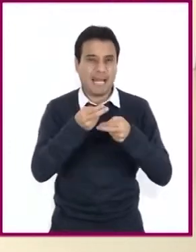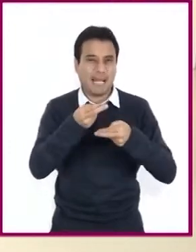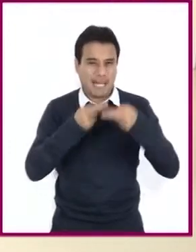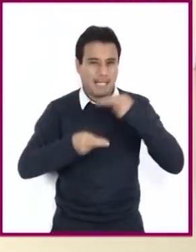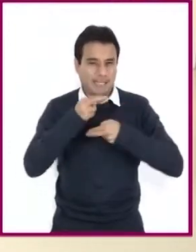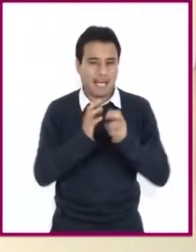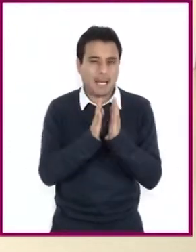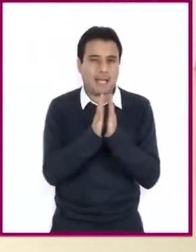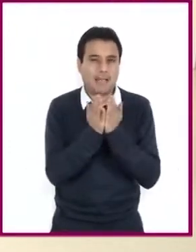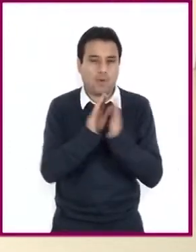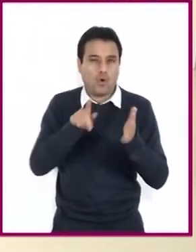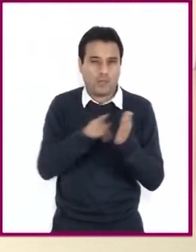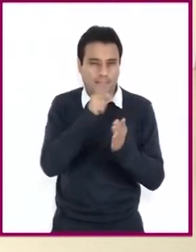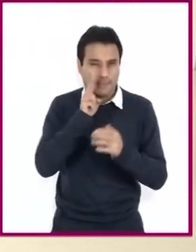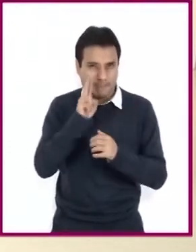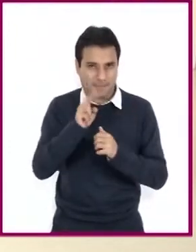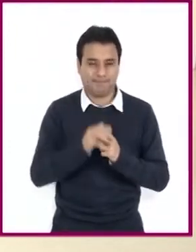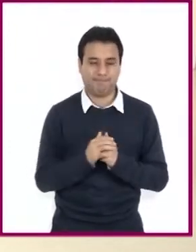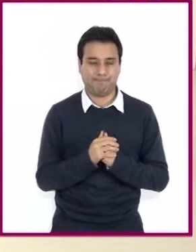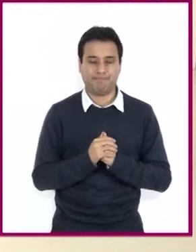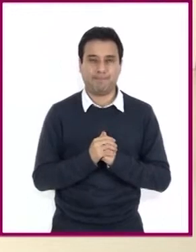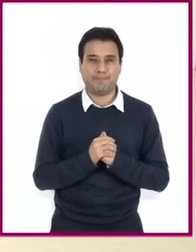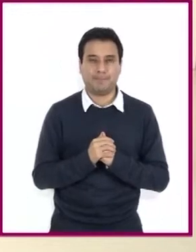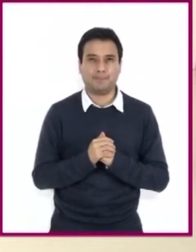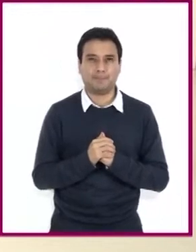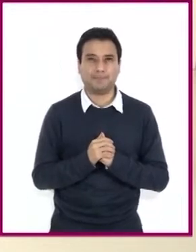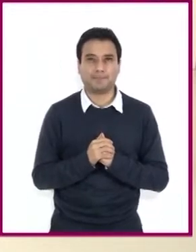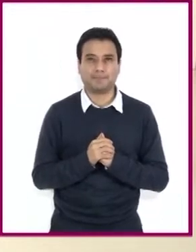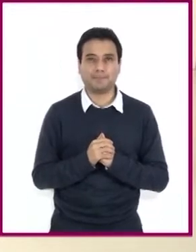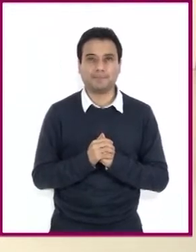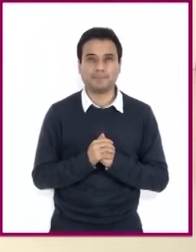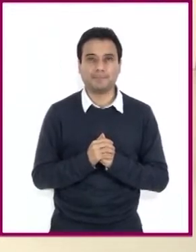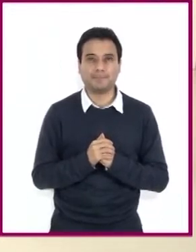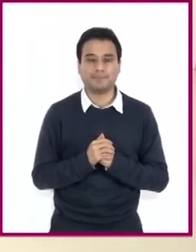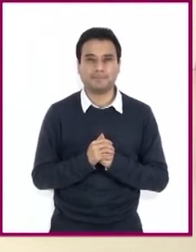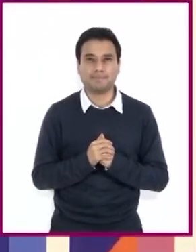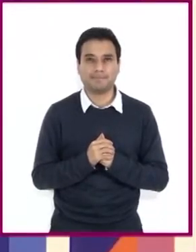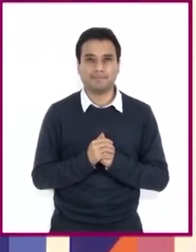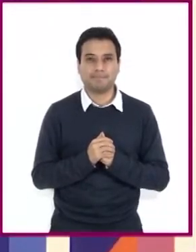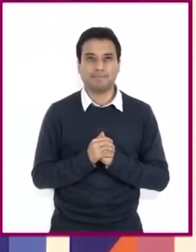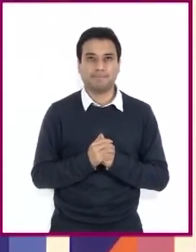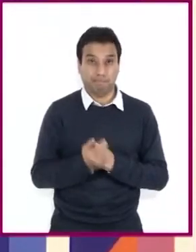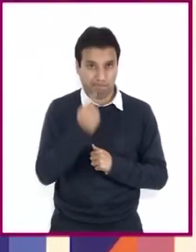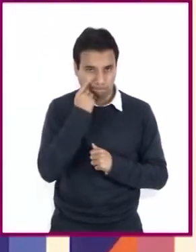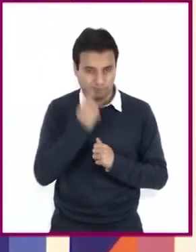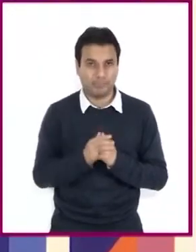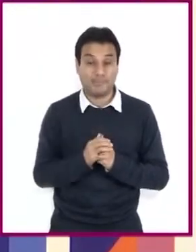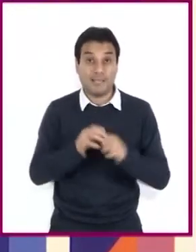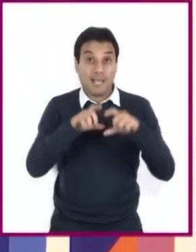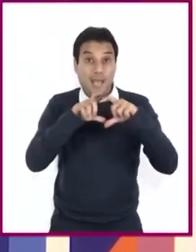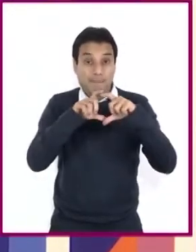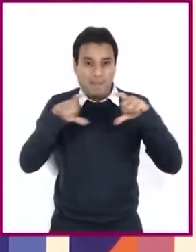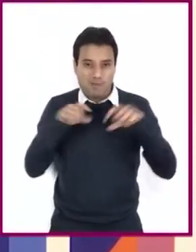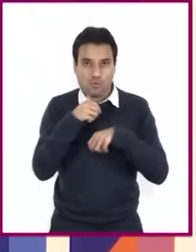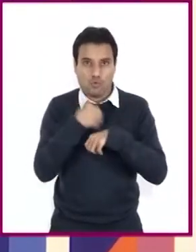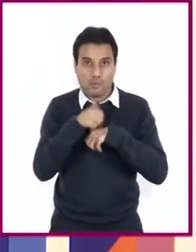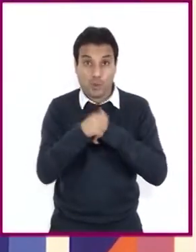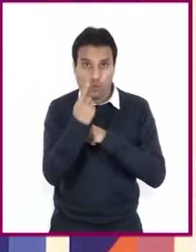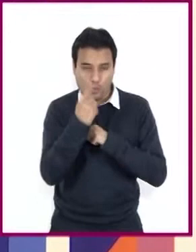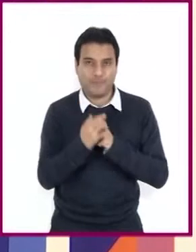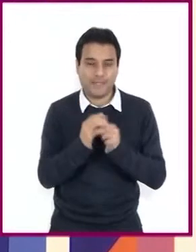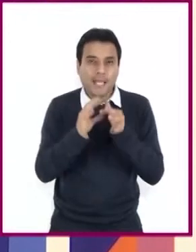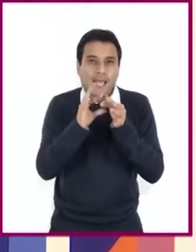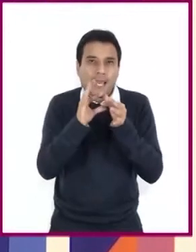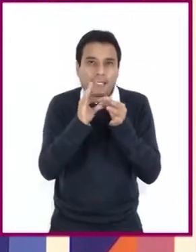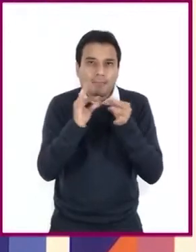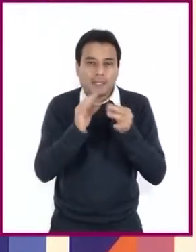para localizar estas partes que hemos identificado. Observen que en el primer párrafo nos describe el